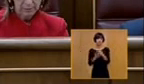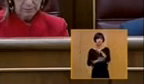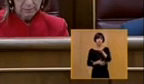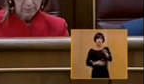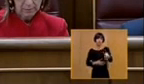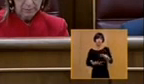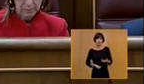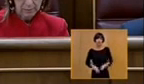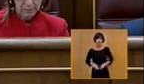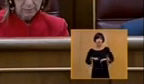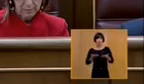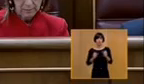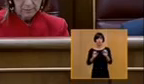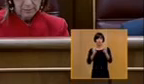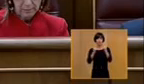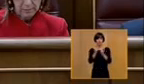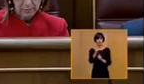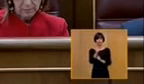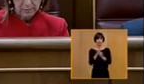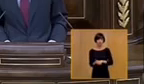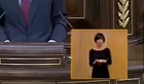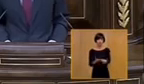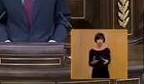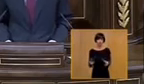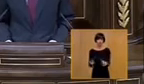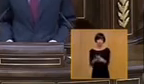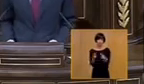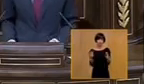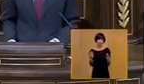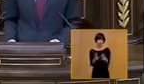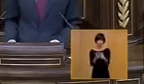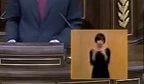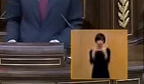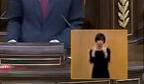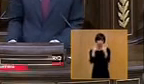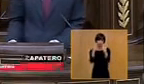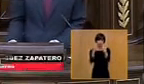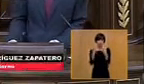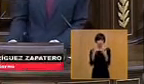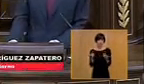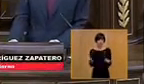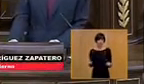consciente de la polémica que causarán estas medidas.